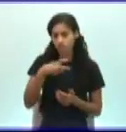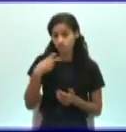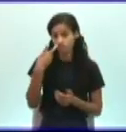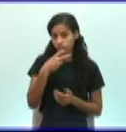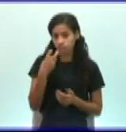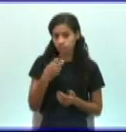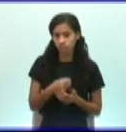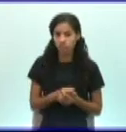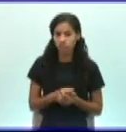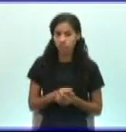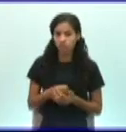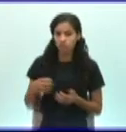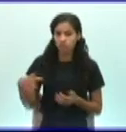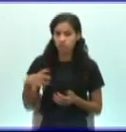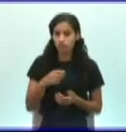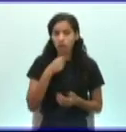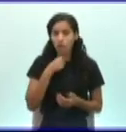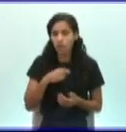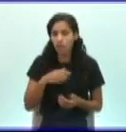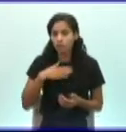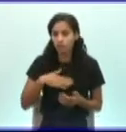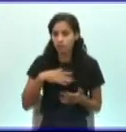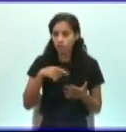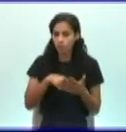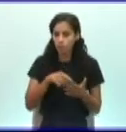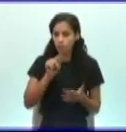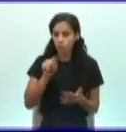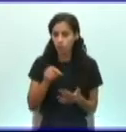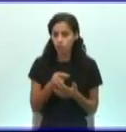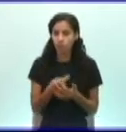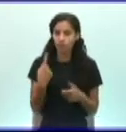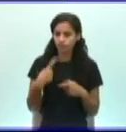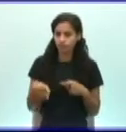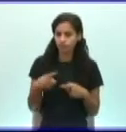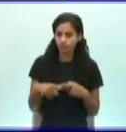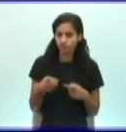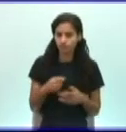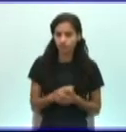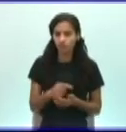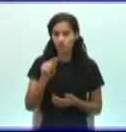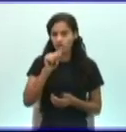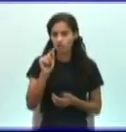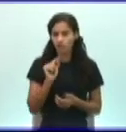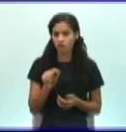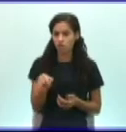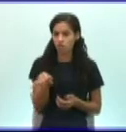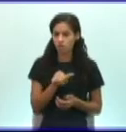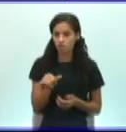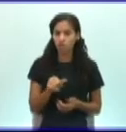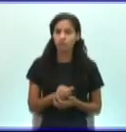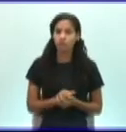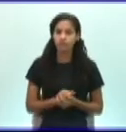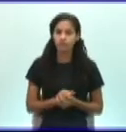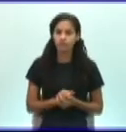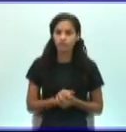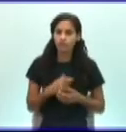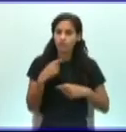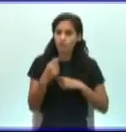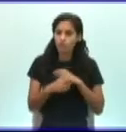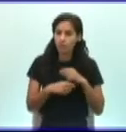pronunciación, a las pausas y a la entonación de la oración interrogativa.